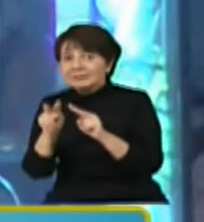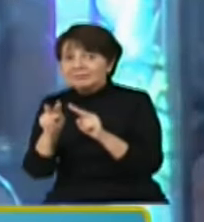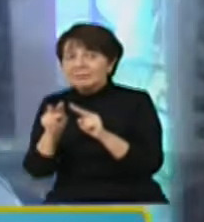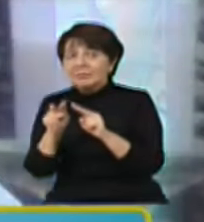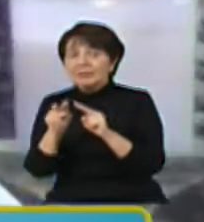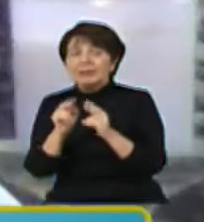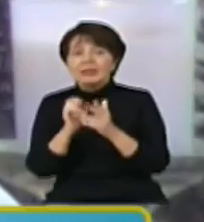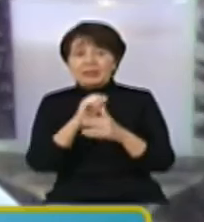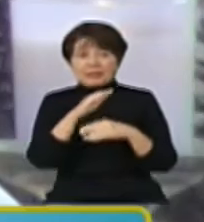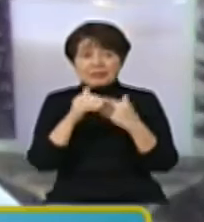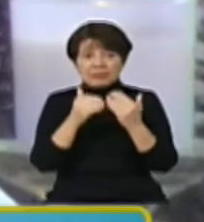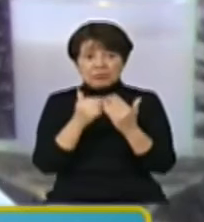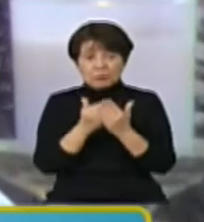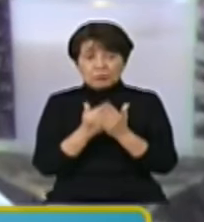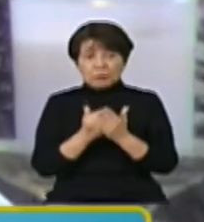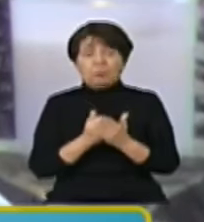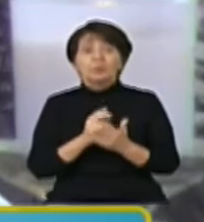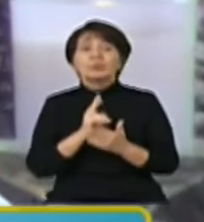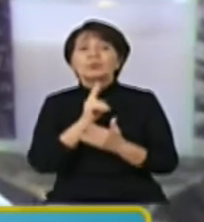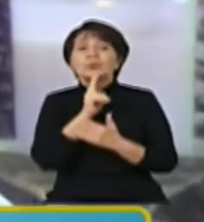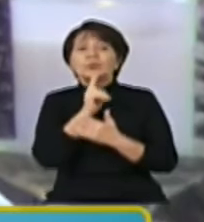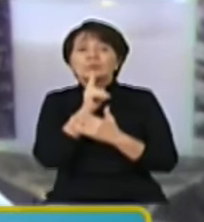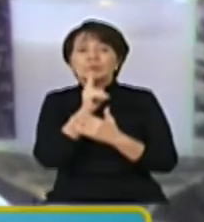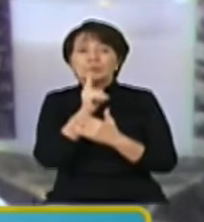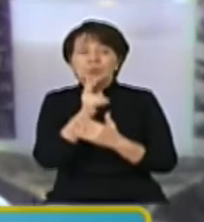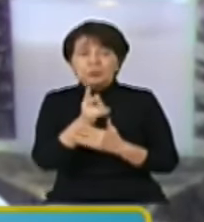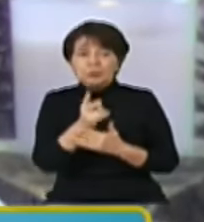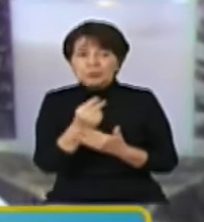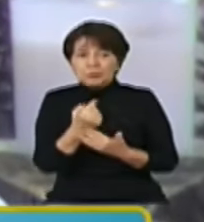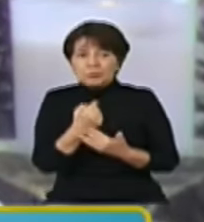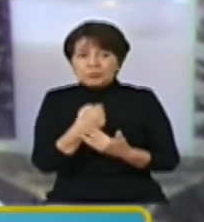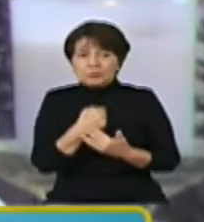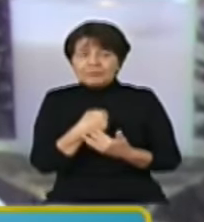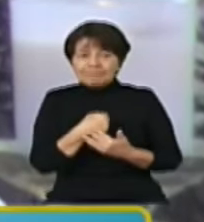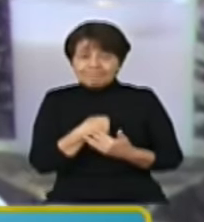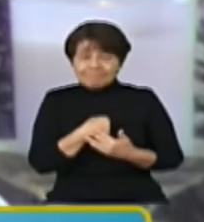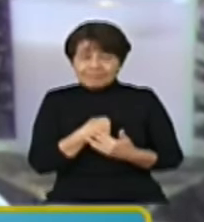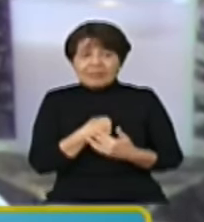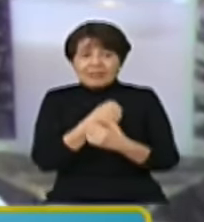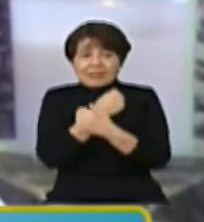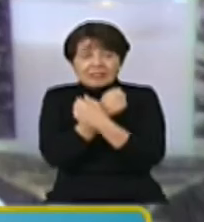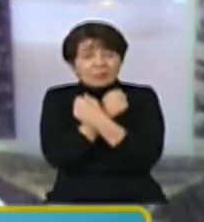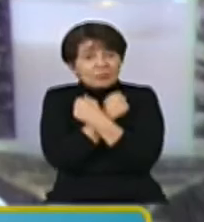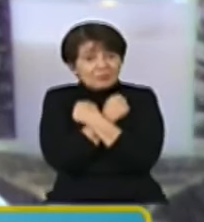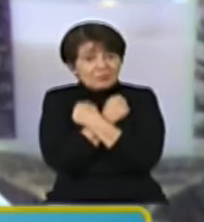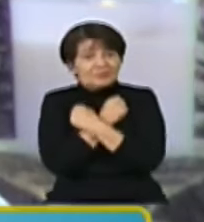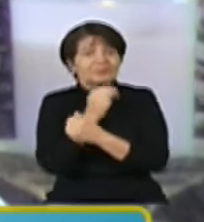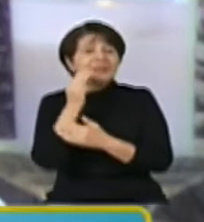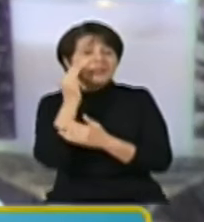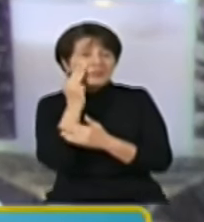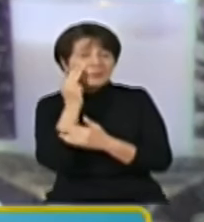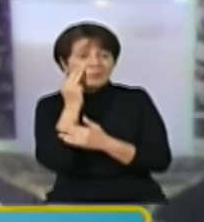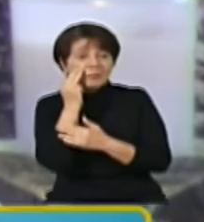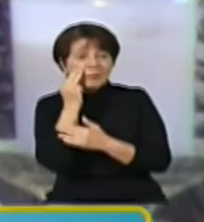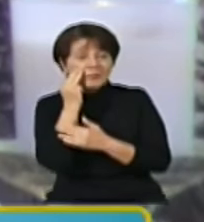mira desde lo alto, sino que con pedagogía de madre